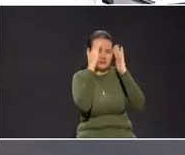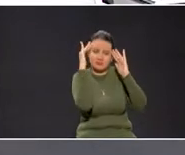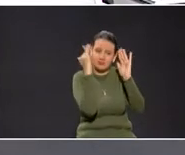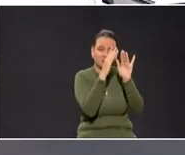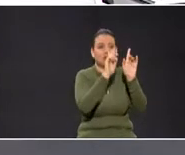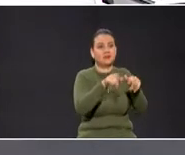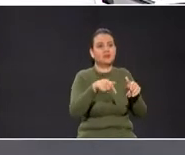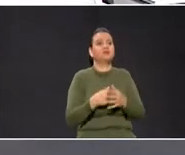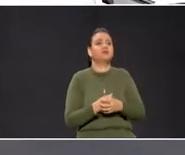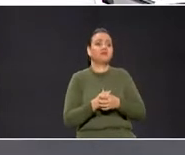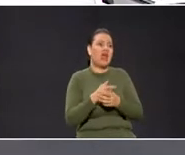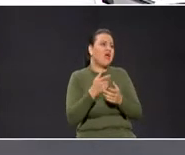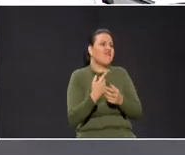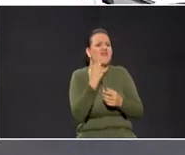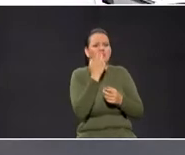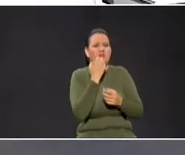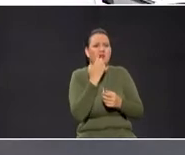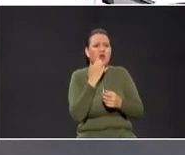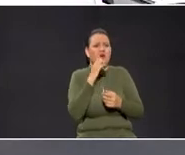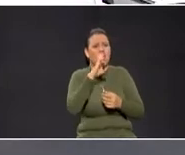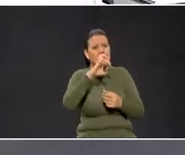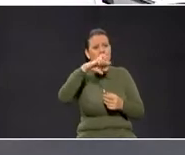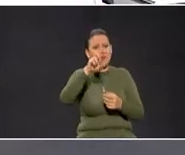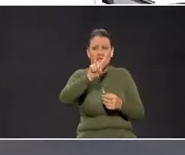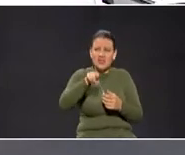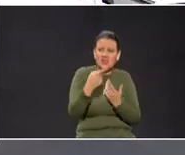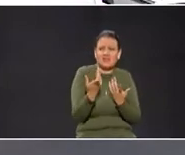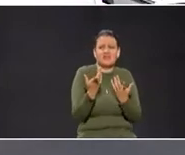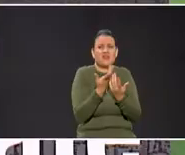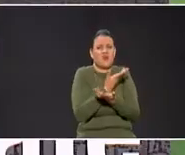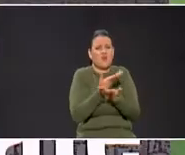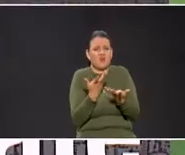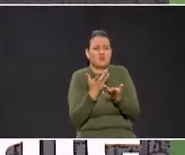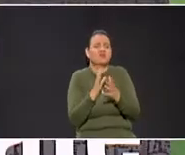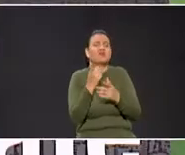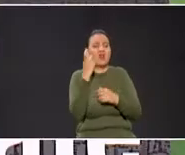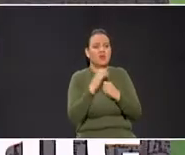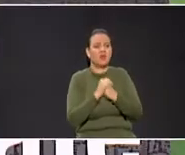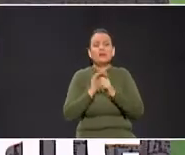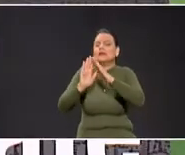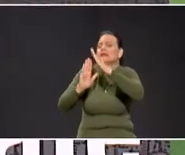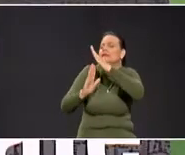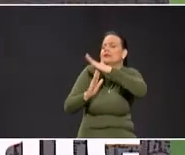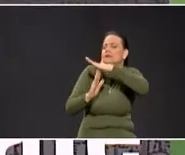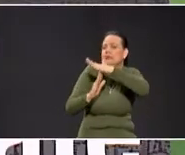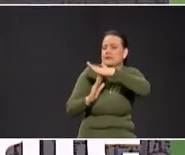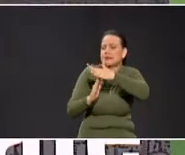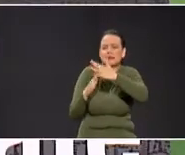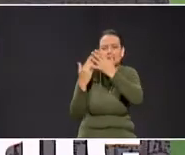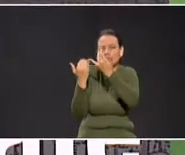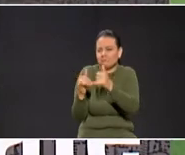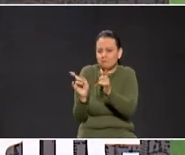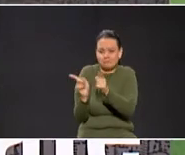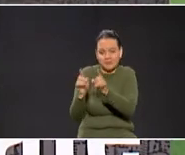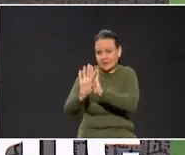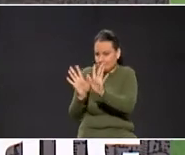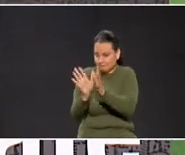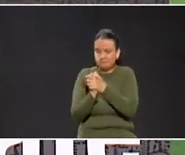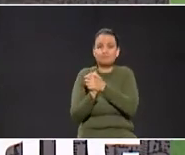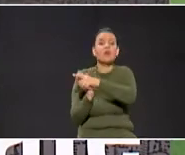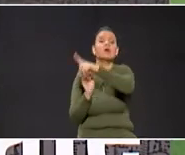tienen ni seguridad social y la gracilidad permítame la interrumpo porque su tiempo se agotó y el turno es para